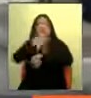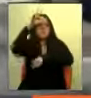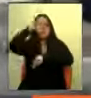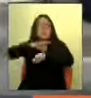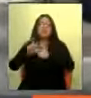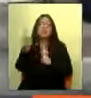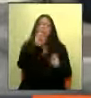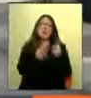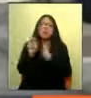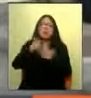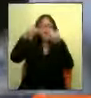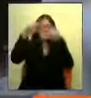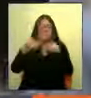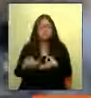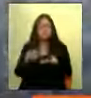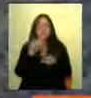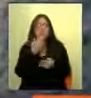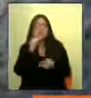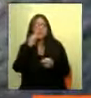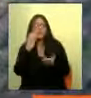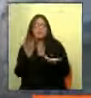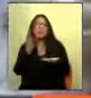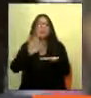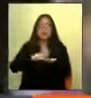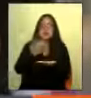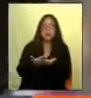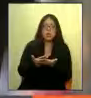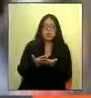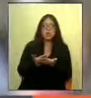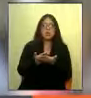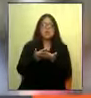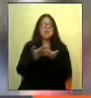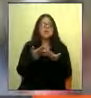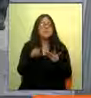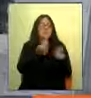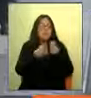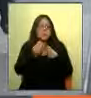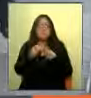tratamiento adecuado que también incluye pautas saludables. Verónica aún no